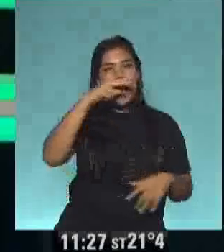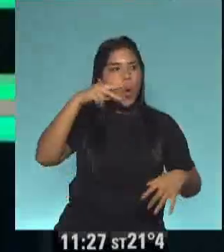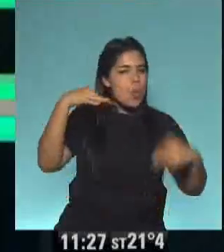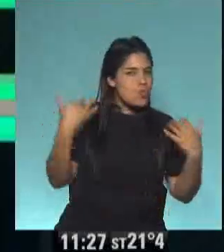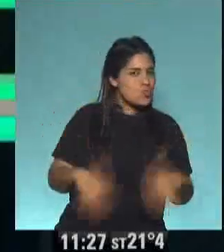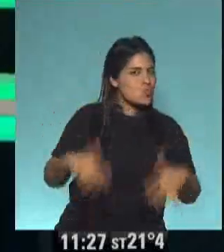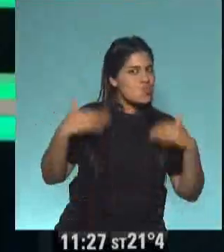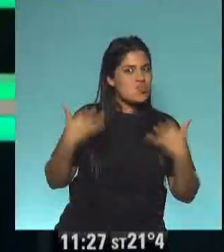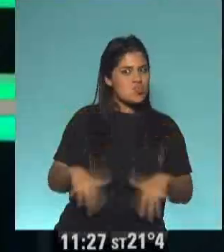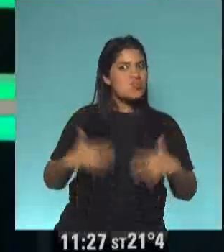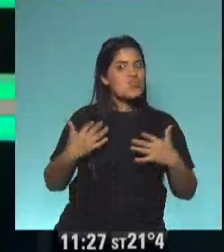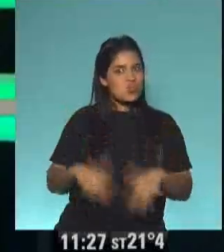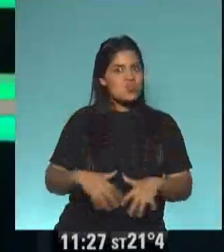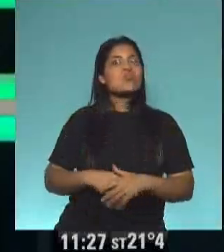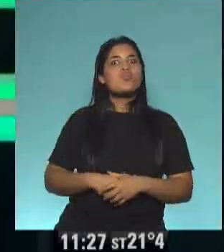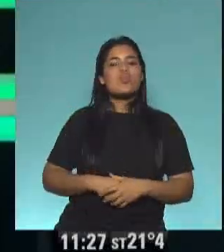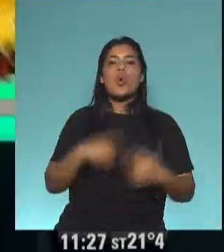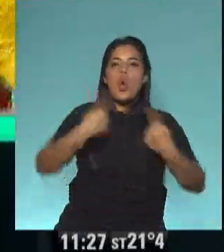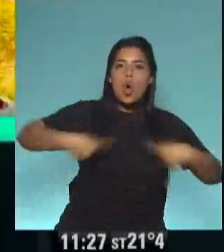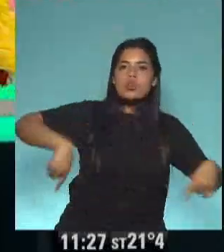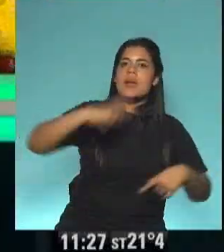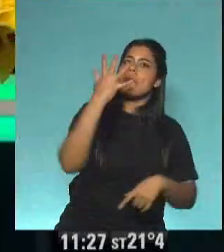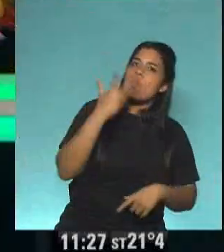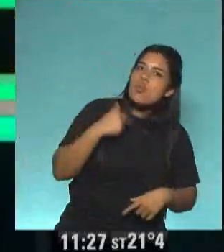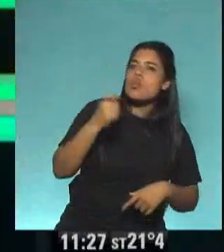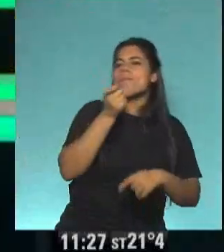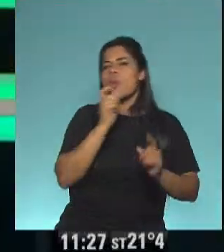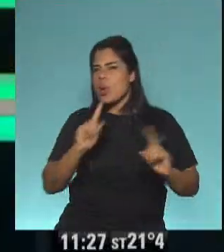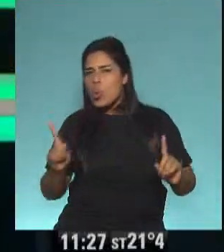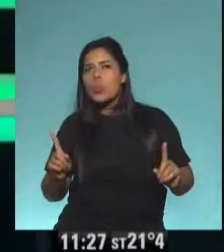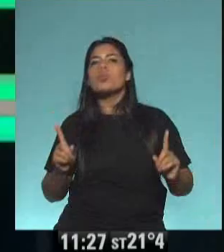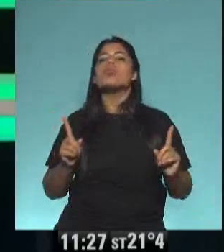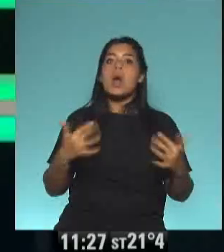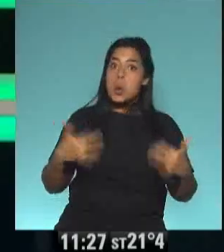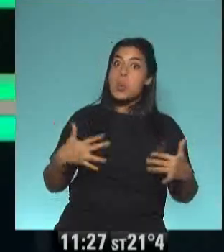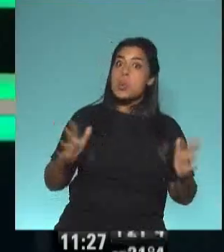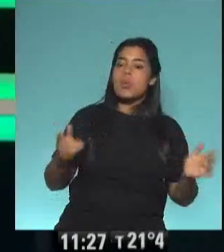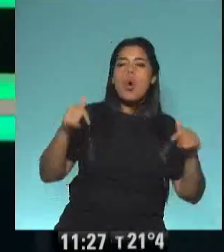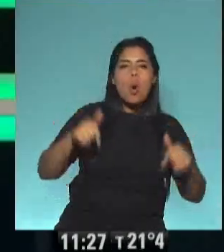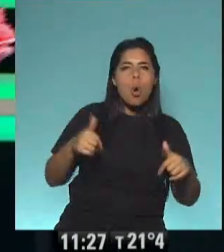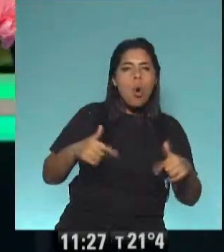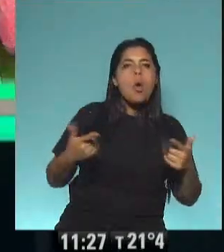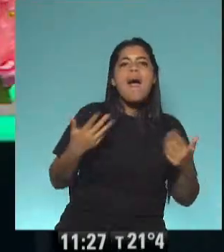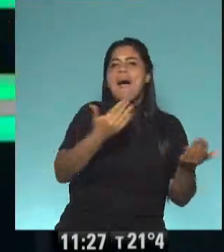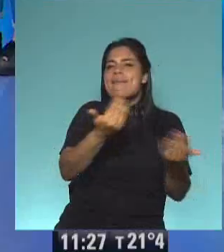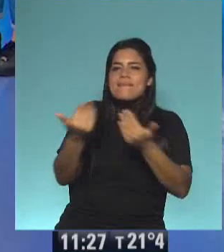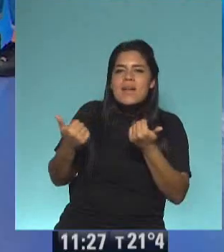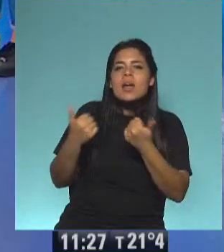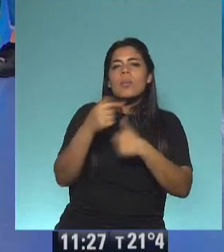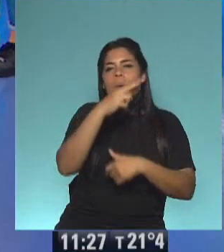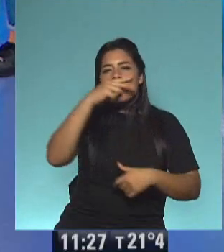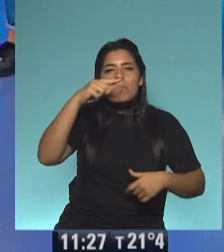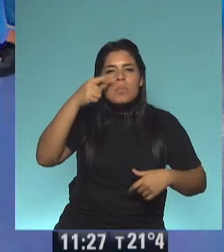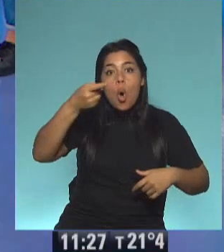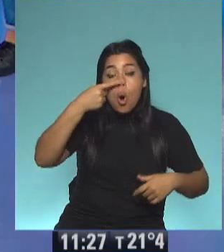Cuántas cosas que nos gustan, que no nos gustan, que nos traen recuerdos. Y entonces hoy vamos a ver un poco cómo funciona el sentido del